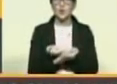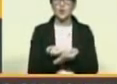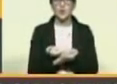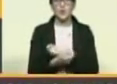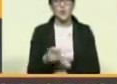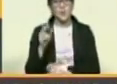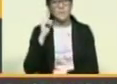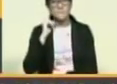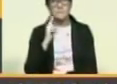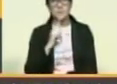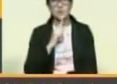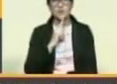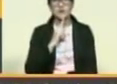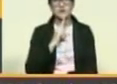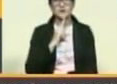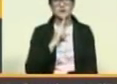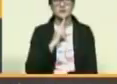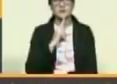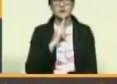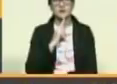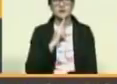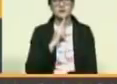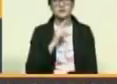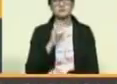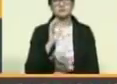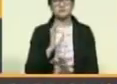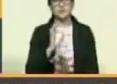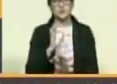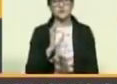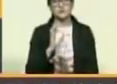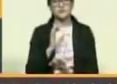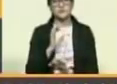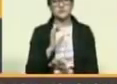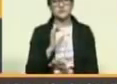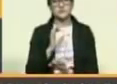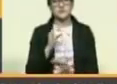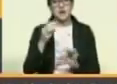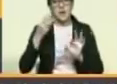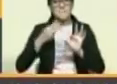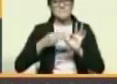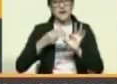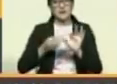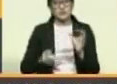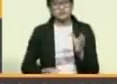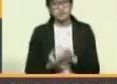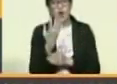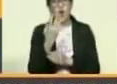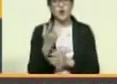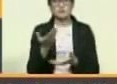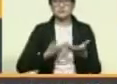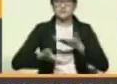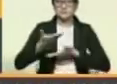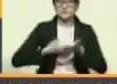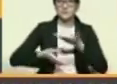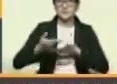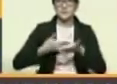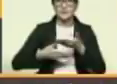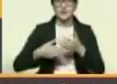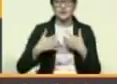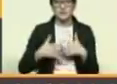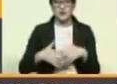Estado Bolívar en la gran zona de experimentación del petro, como la moneda de intercambio para el